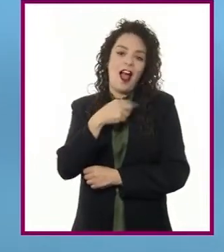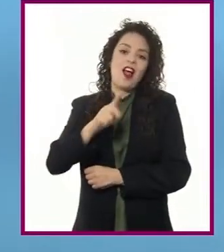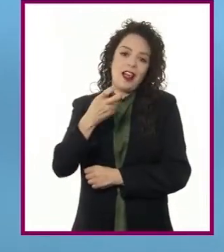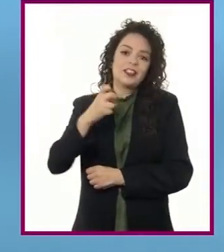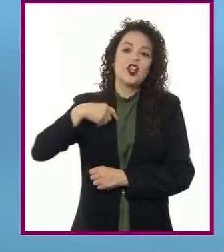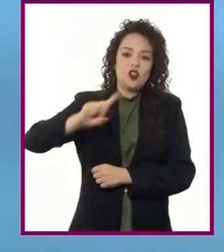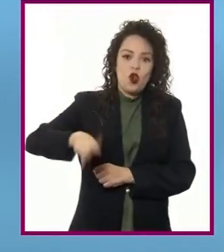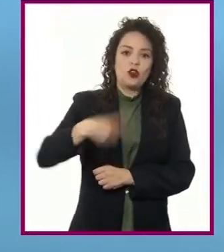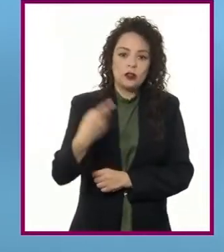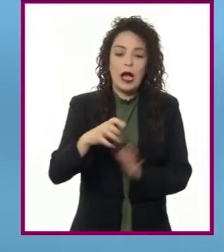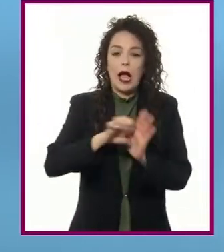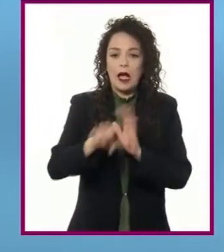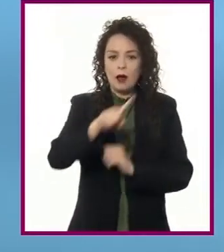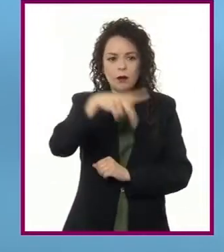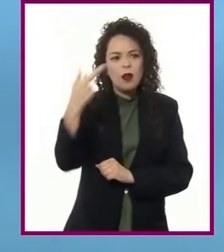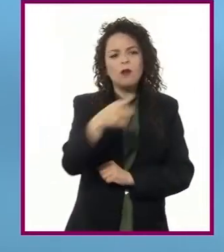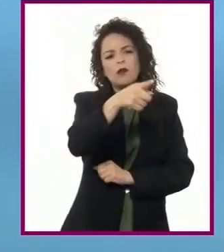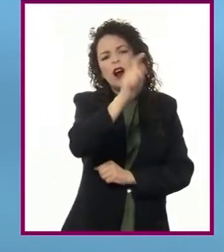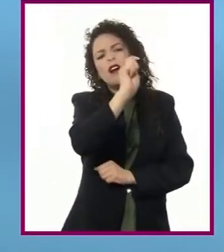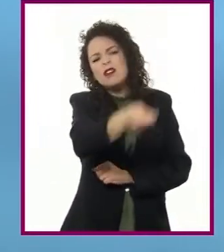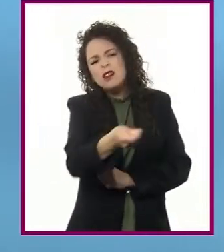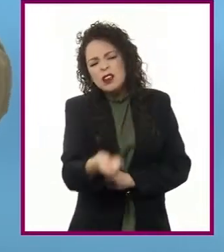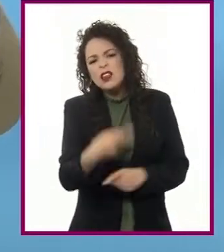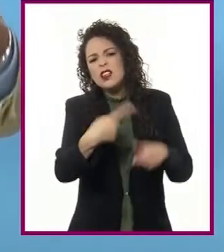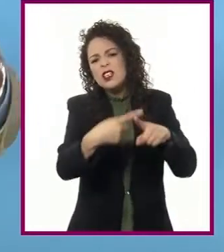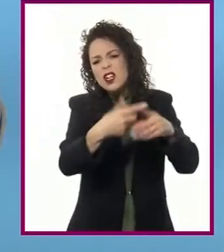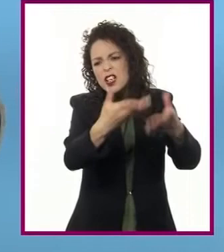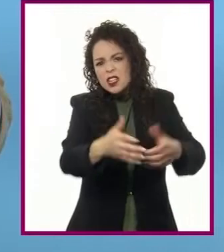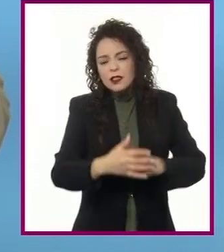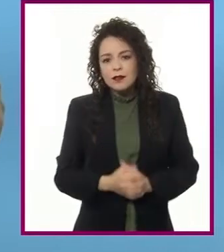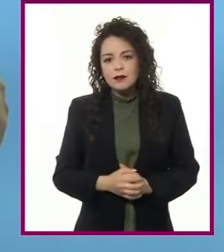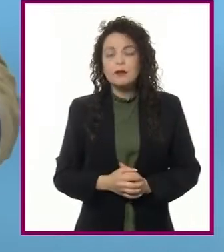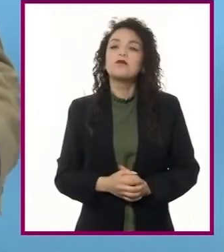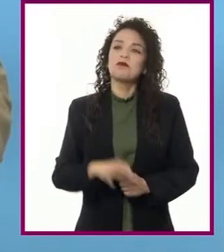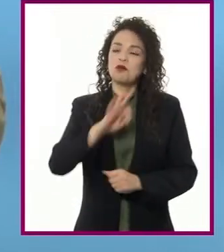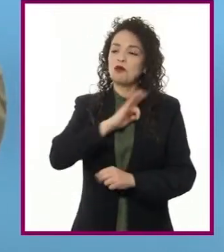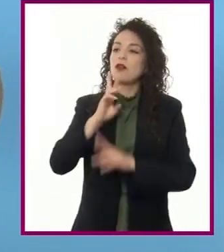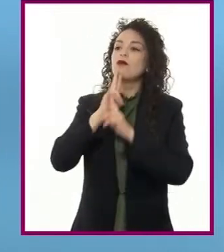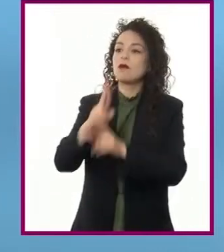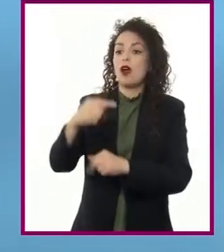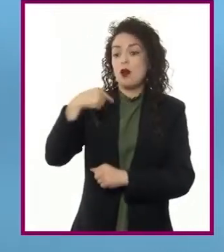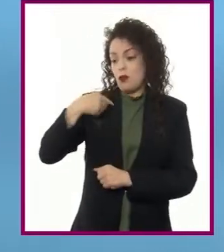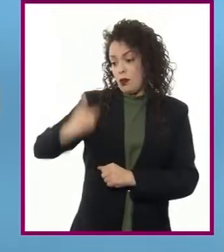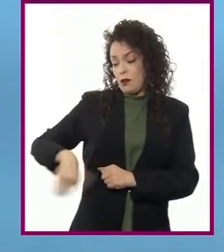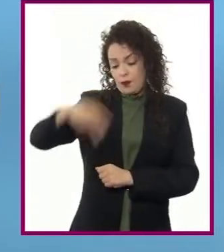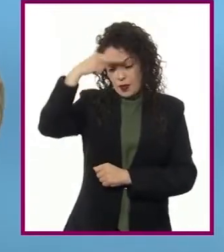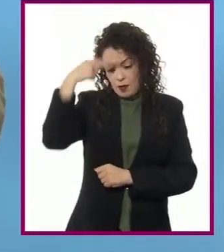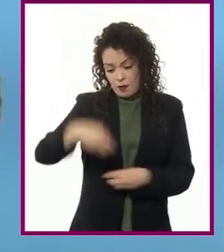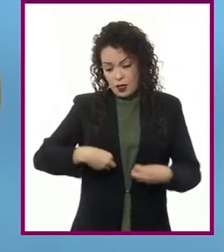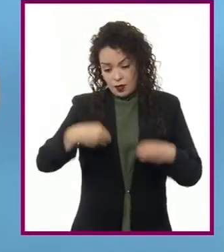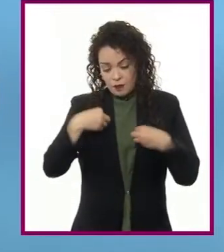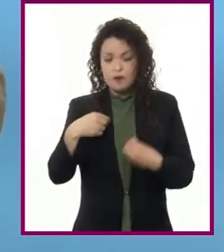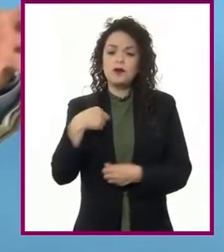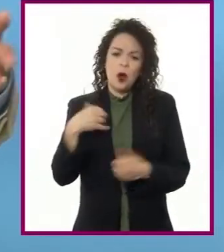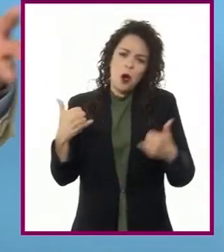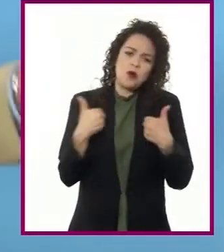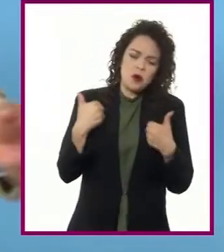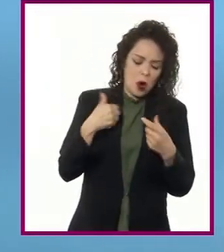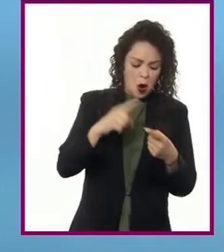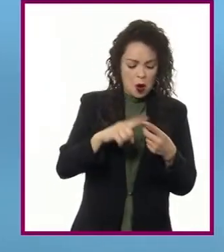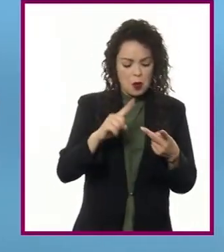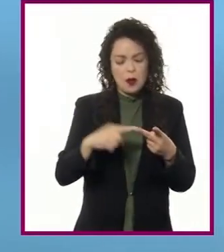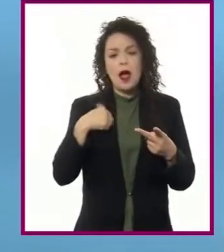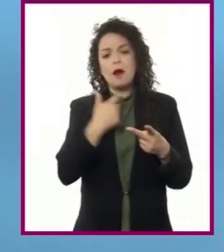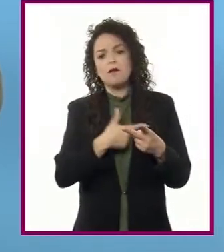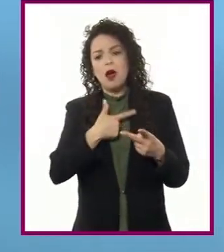seguramente responderán sería algo parecido a: soy de México, soy joven, me gusta la música de guitarra, pertenezco a